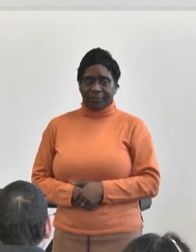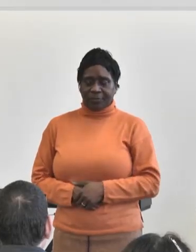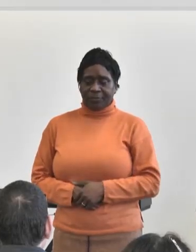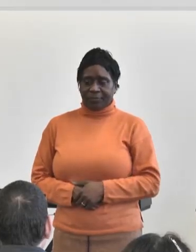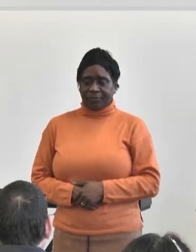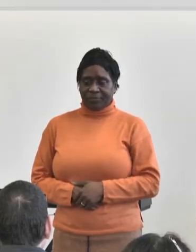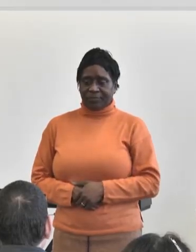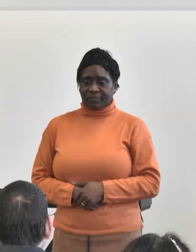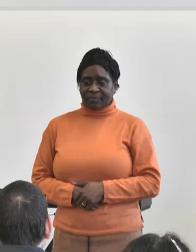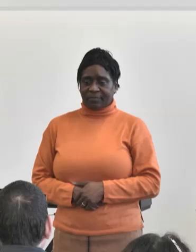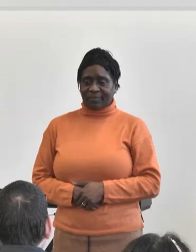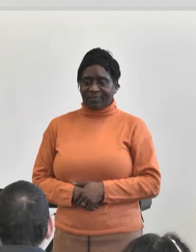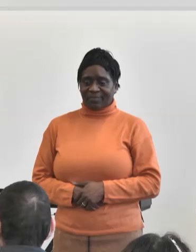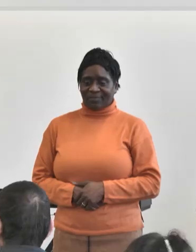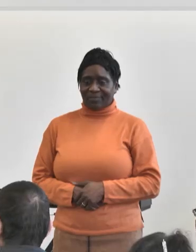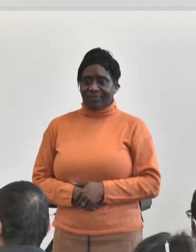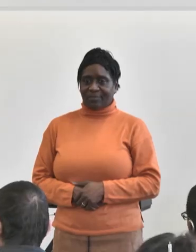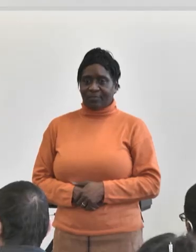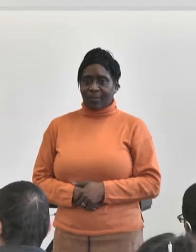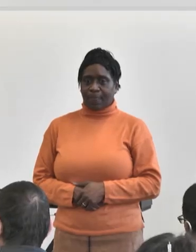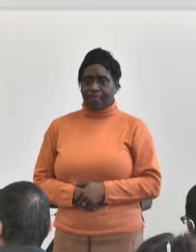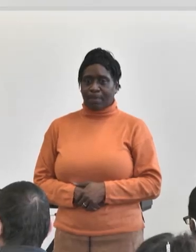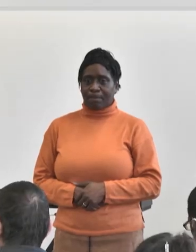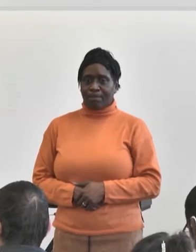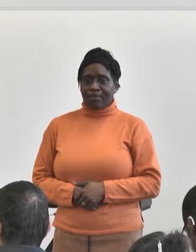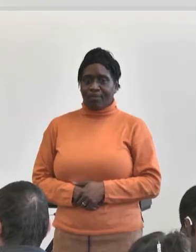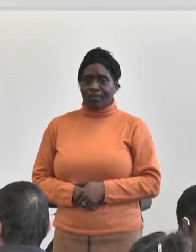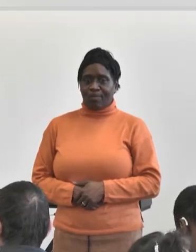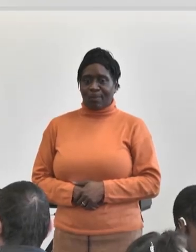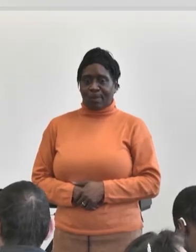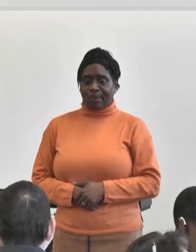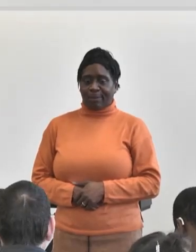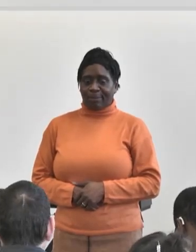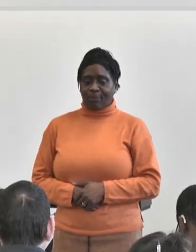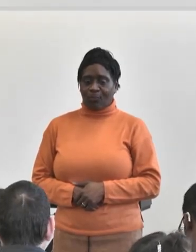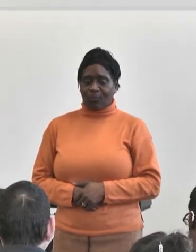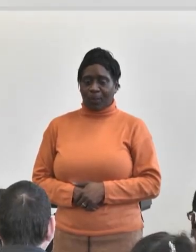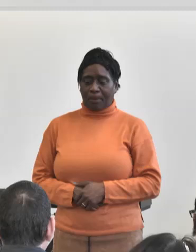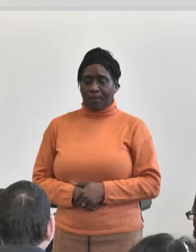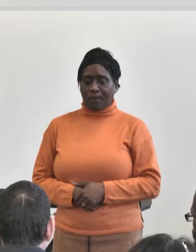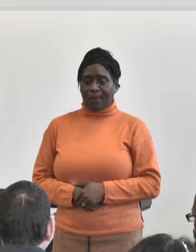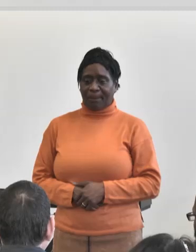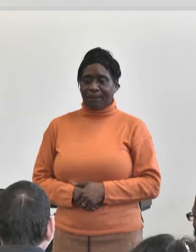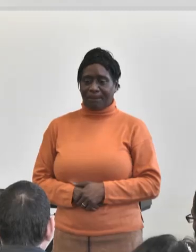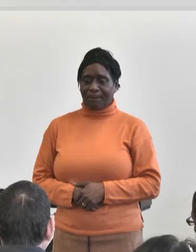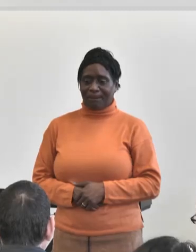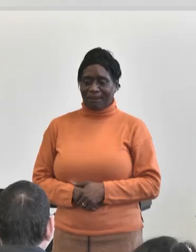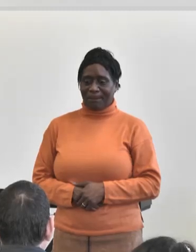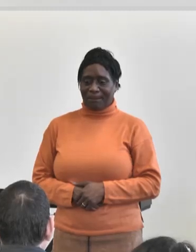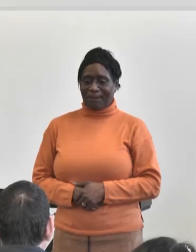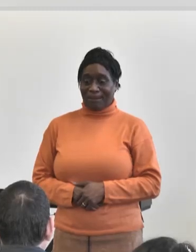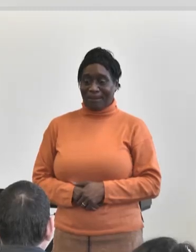porque ya era tarde. Pero muchos de los que habían oído la palabra creyeron, y el número de los varones era como 5,000. Aconteció